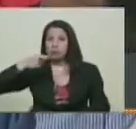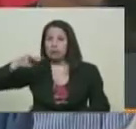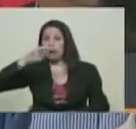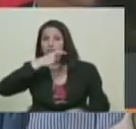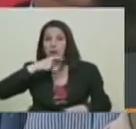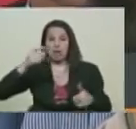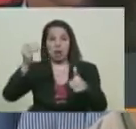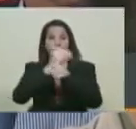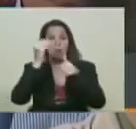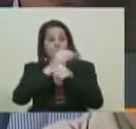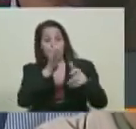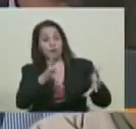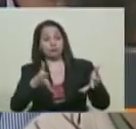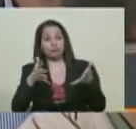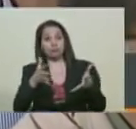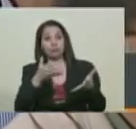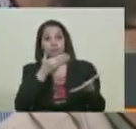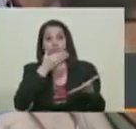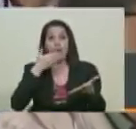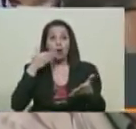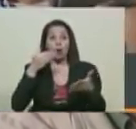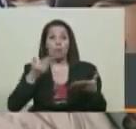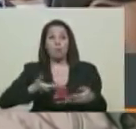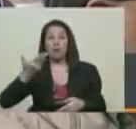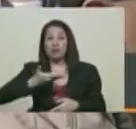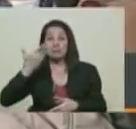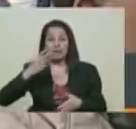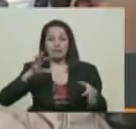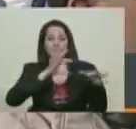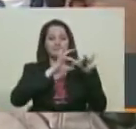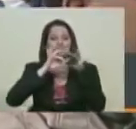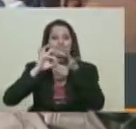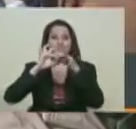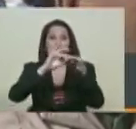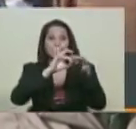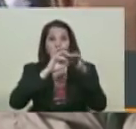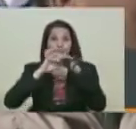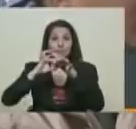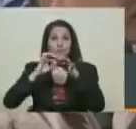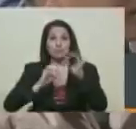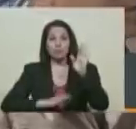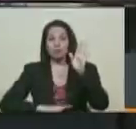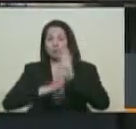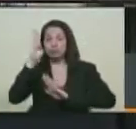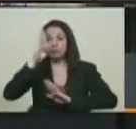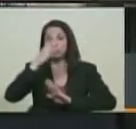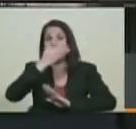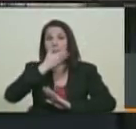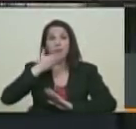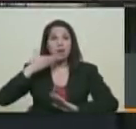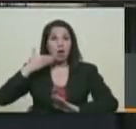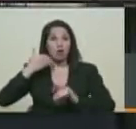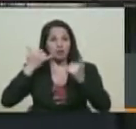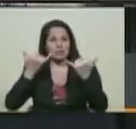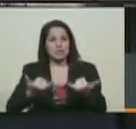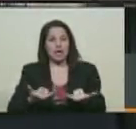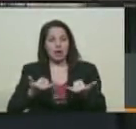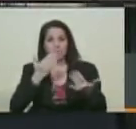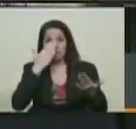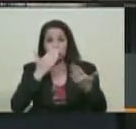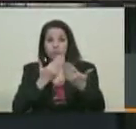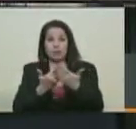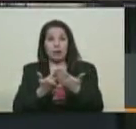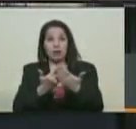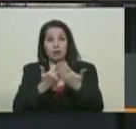lograr, como hemos logrado, importantes alianzas para el lanzamiento ya frontal y formal